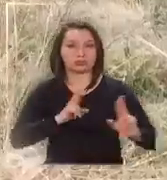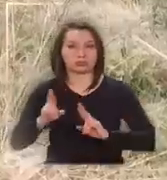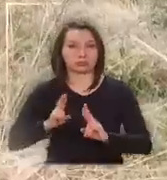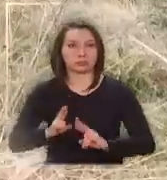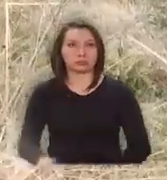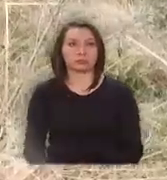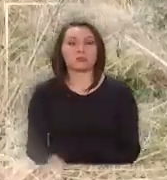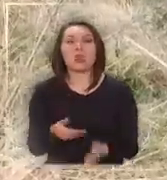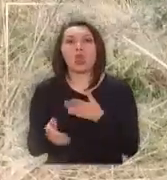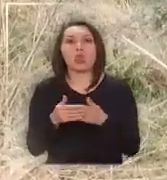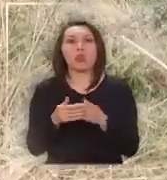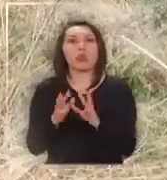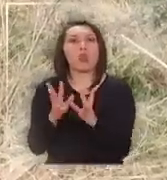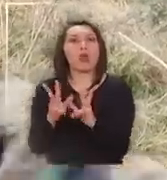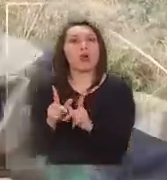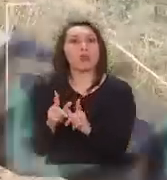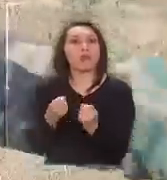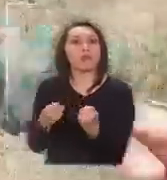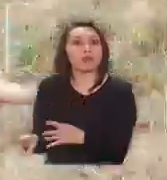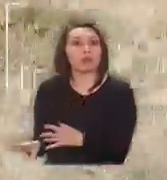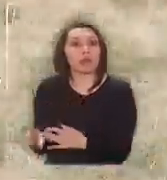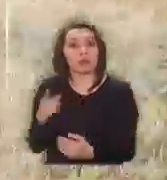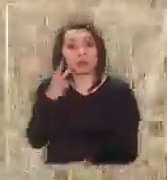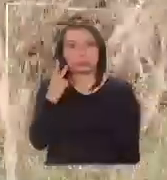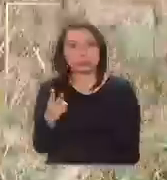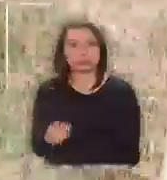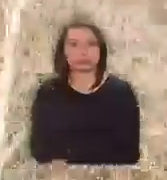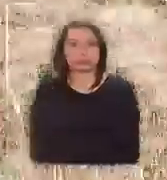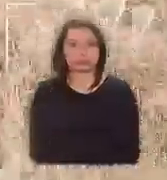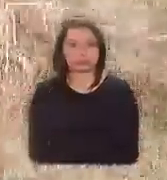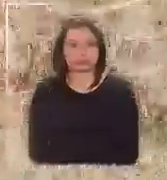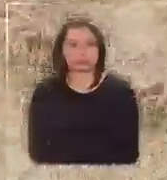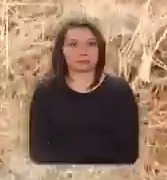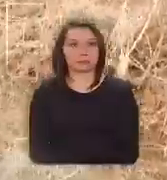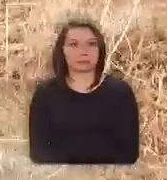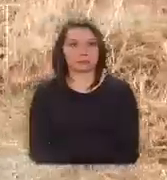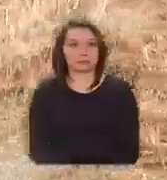¡Sí! ¿Dónde está tu compañero aquí votado? Ahí. A ver.